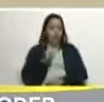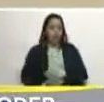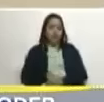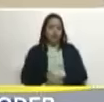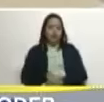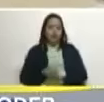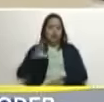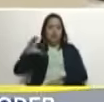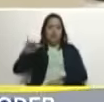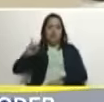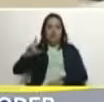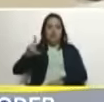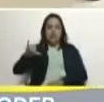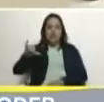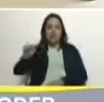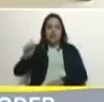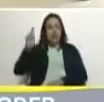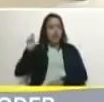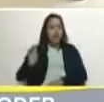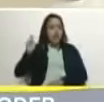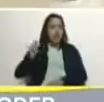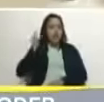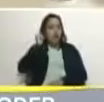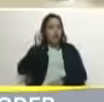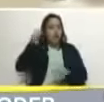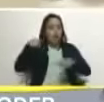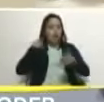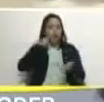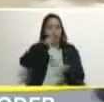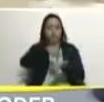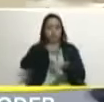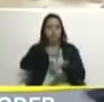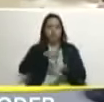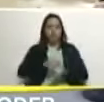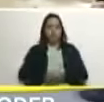Cilia Flores, diputada, presente.